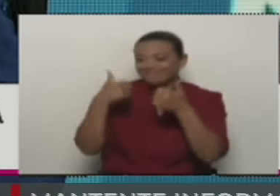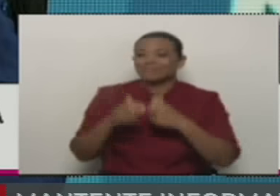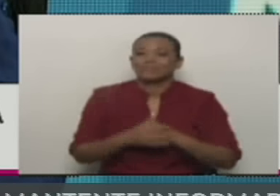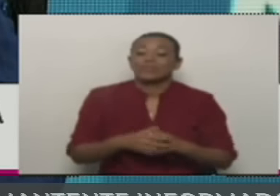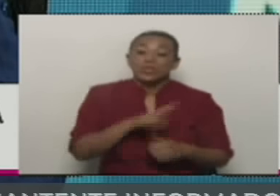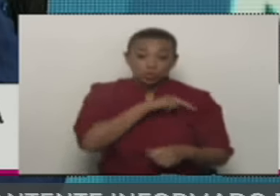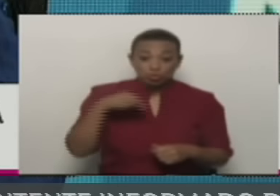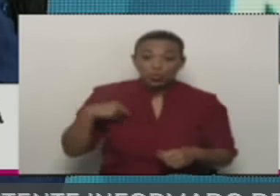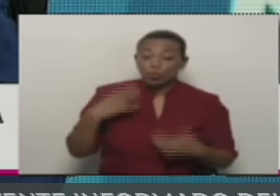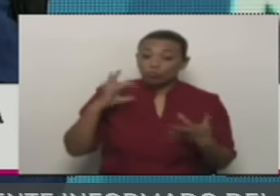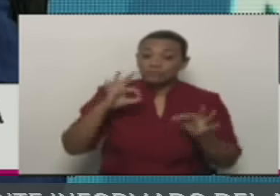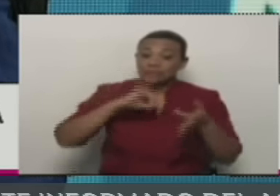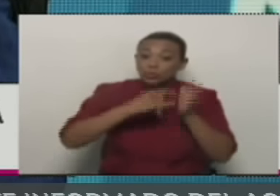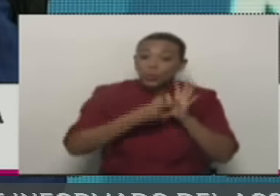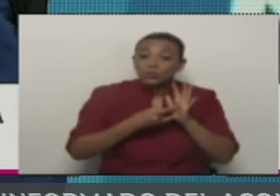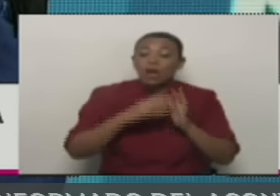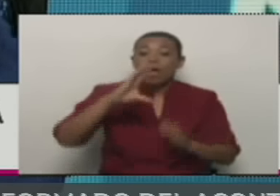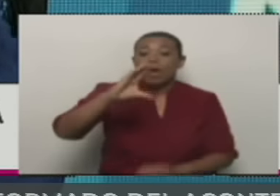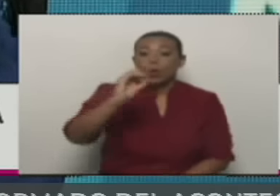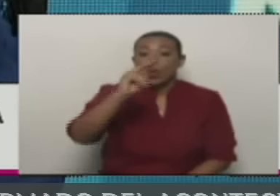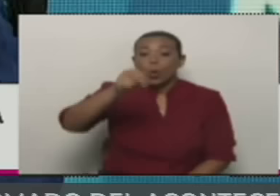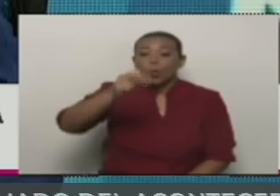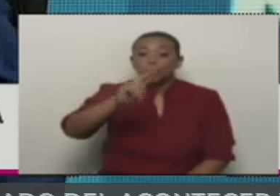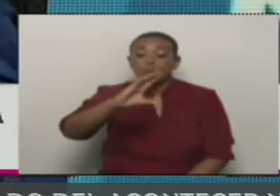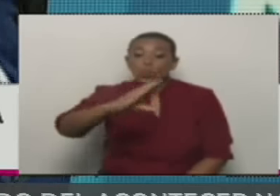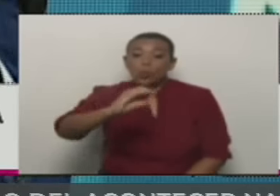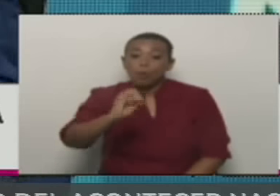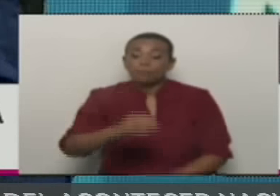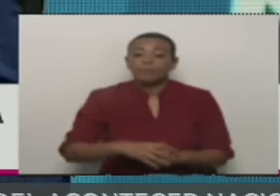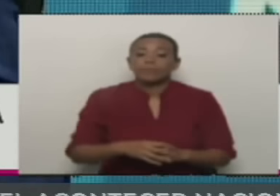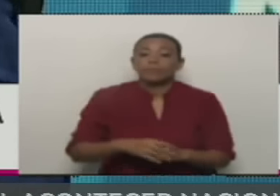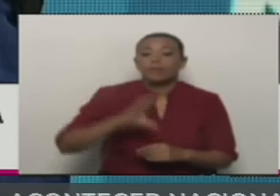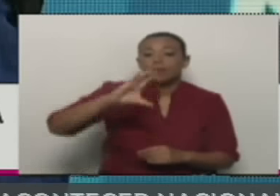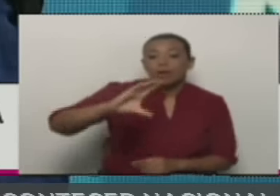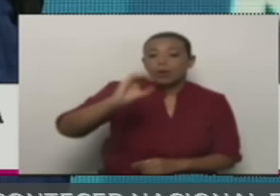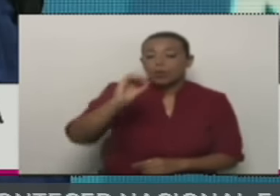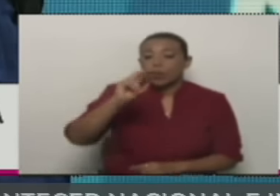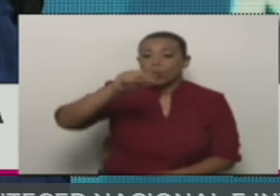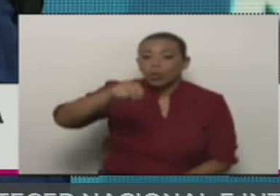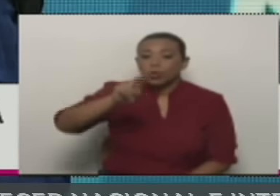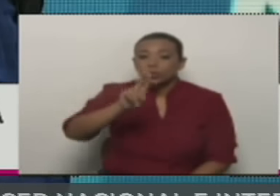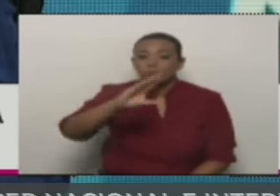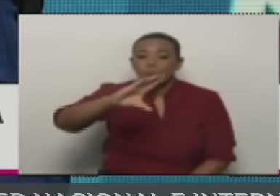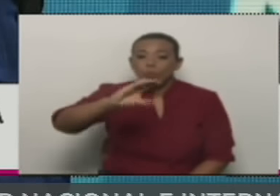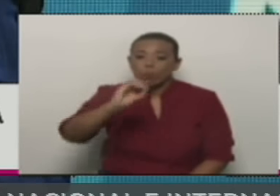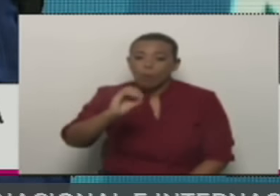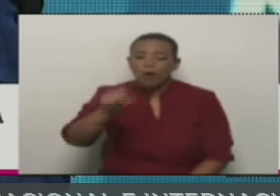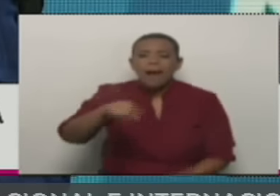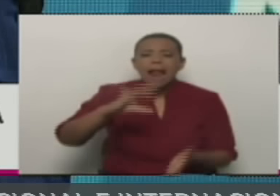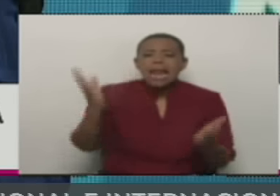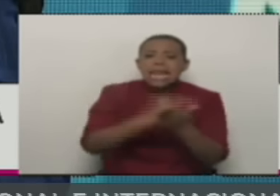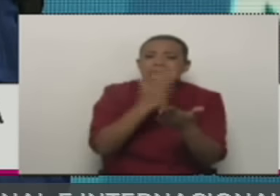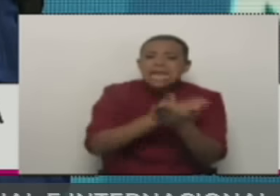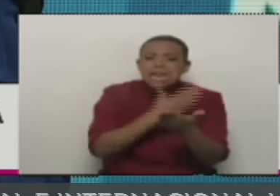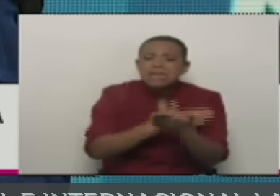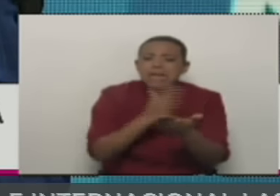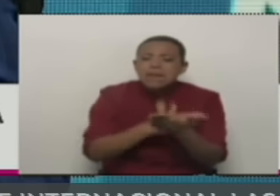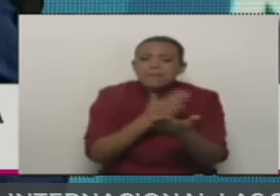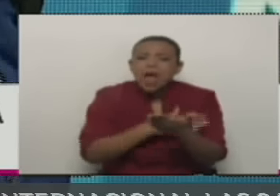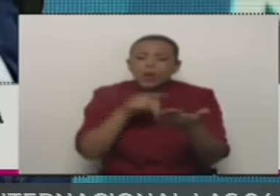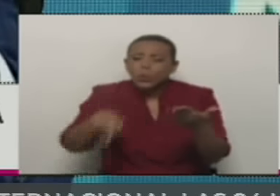Nosotros tenemos el concepto de conuco. Yo estaba hablando con Ángel Prado el sábado y le dije, búscate el libro de Miguel Ángel